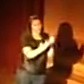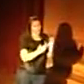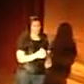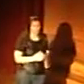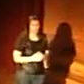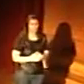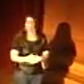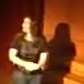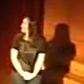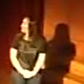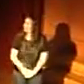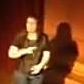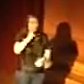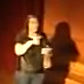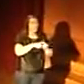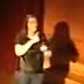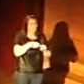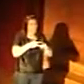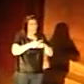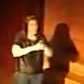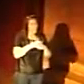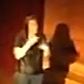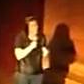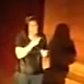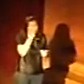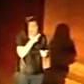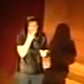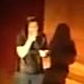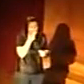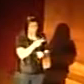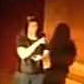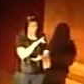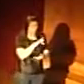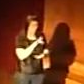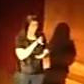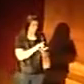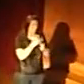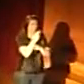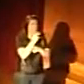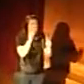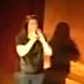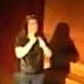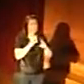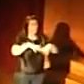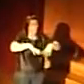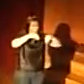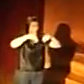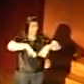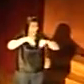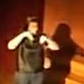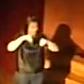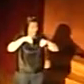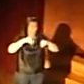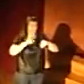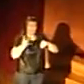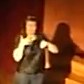eh aspecto herramienta muy interesante A la hora de de las vistas monumentales es como el lugar de lo que hemos